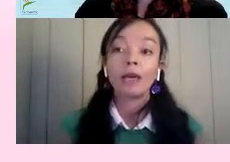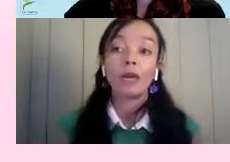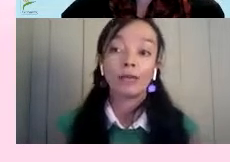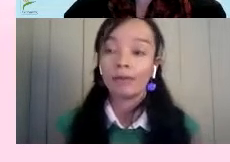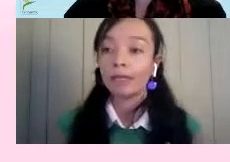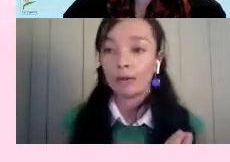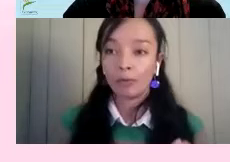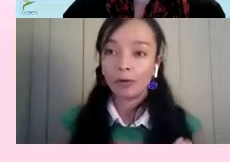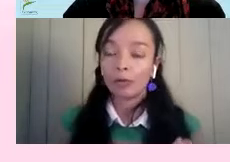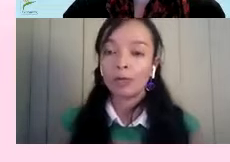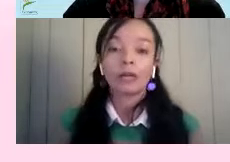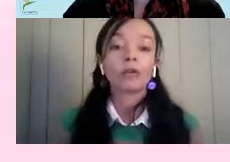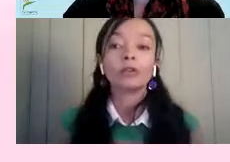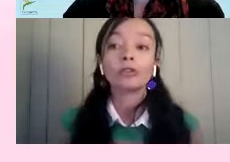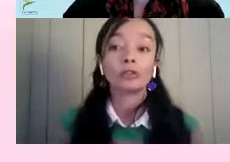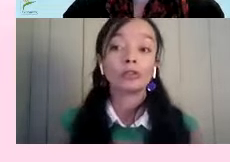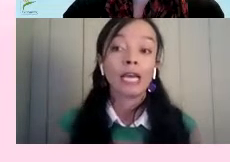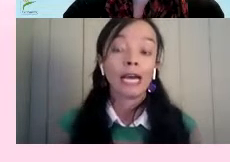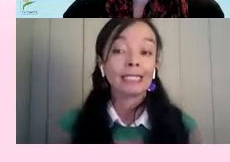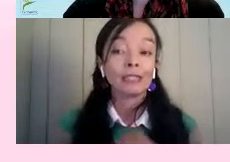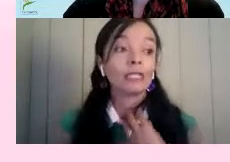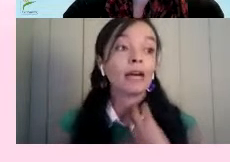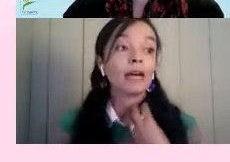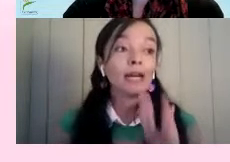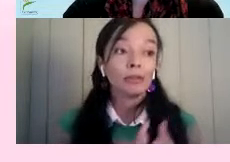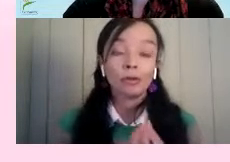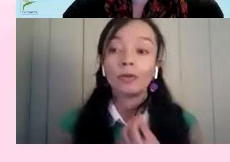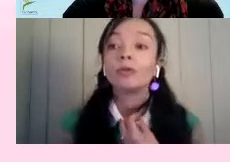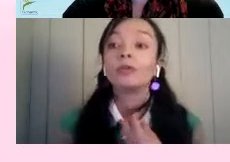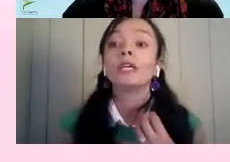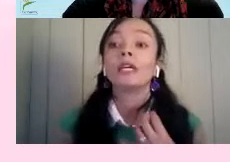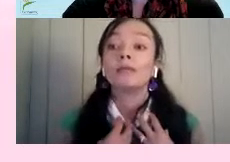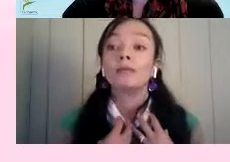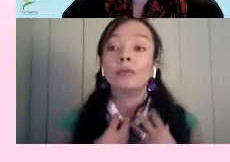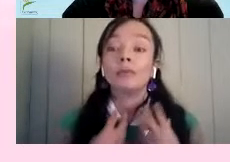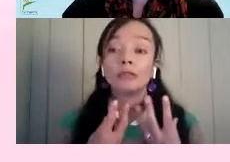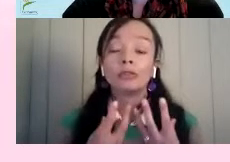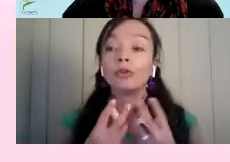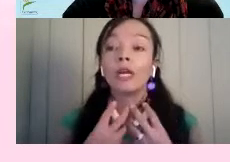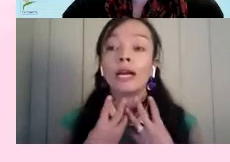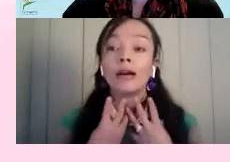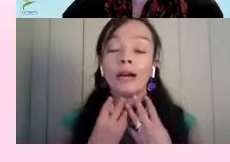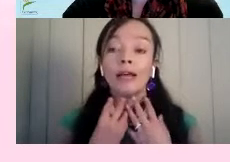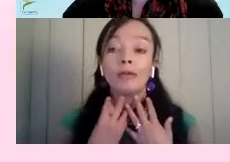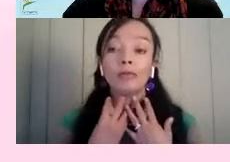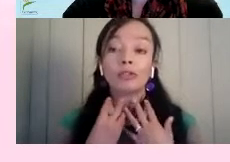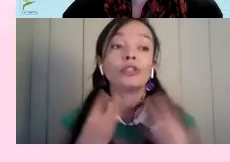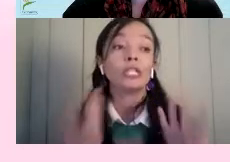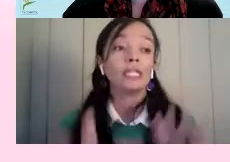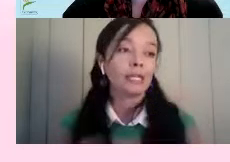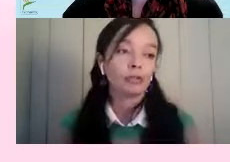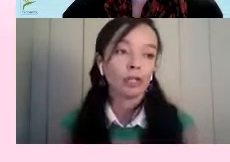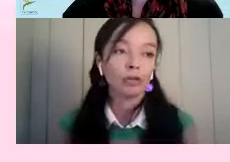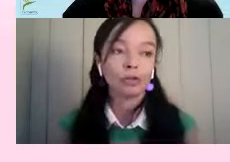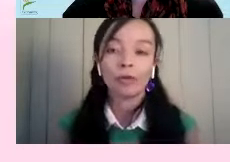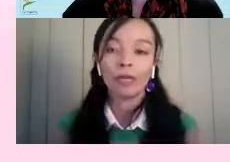bebé o la bebé se va a poder comunicar con nosotros así no esté hablando, no tenga movimientos o la caja de voz y no se